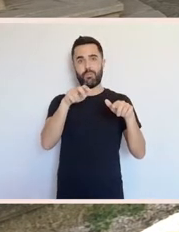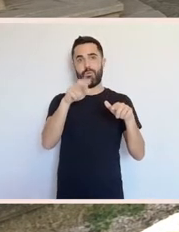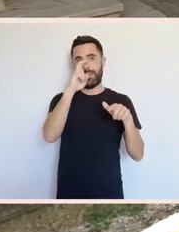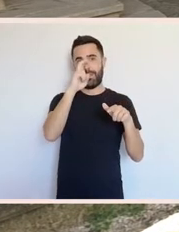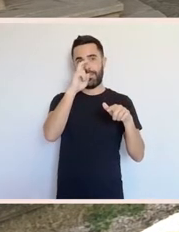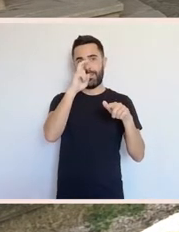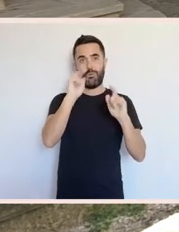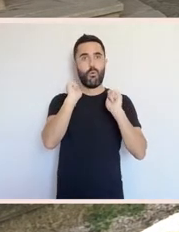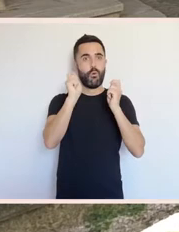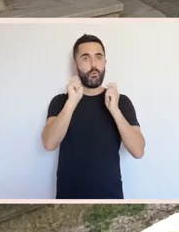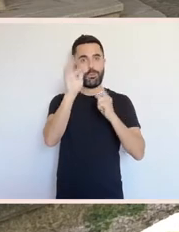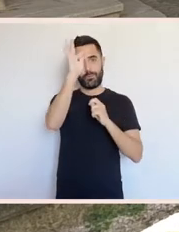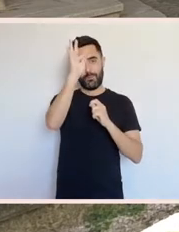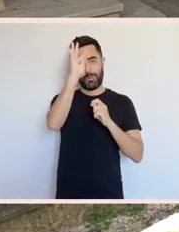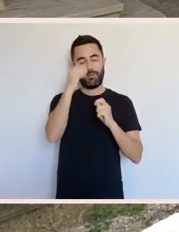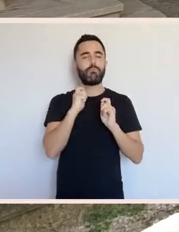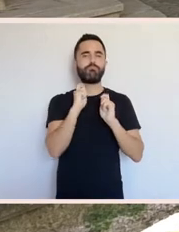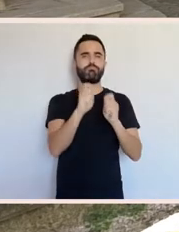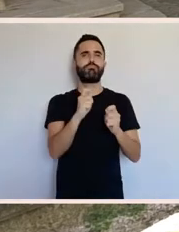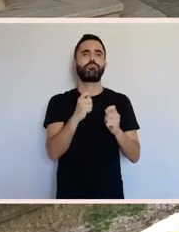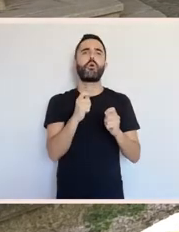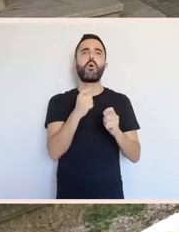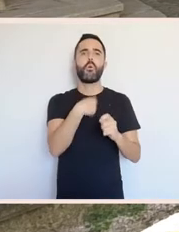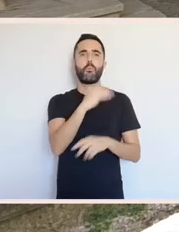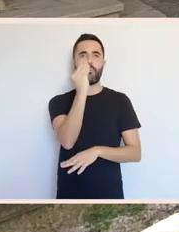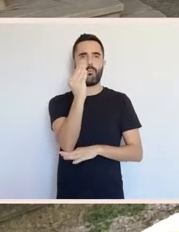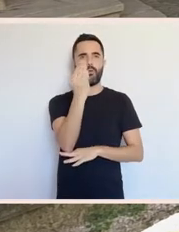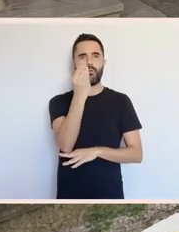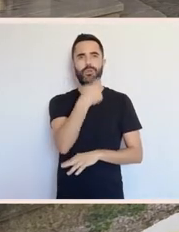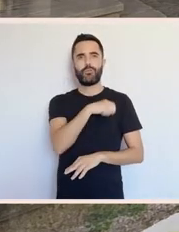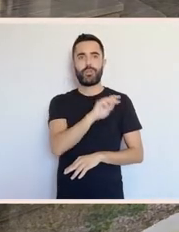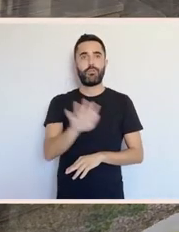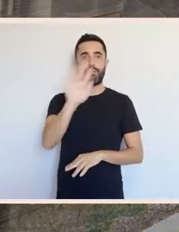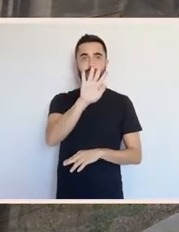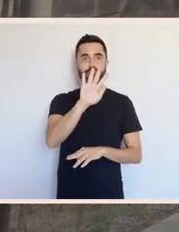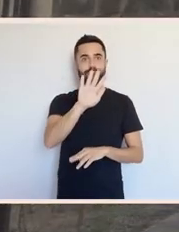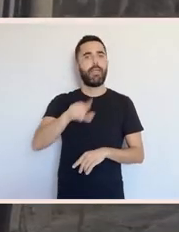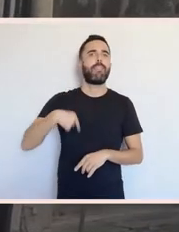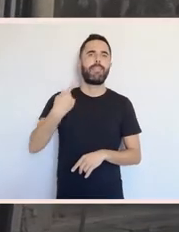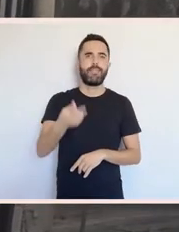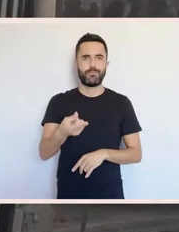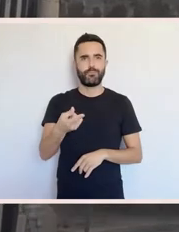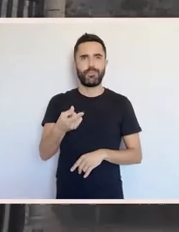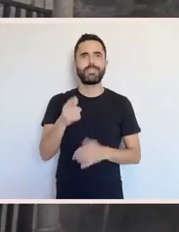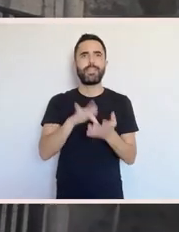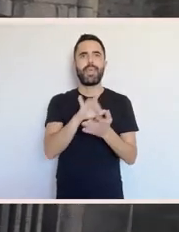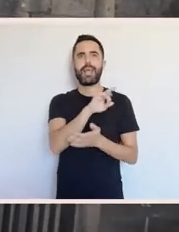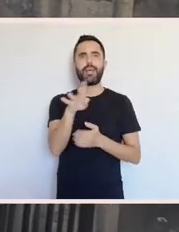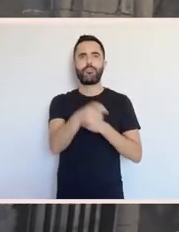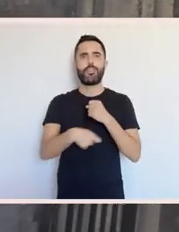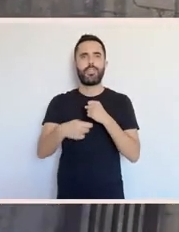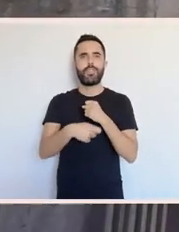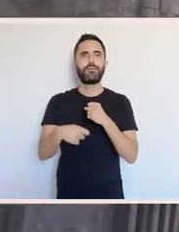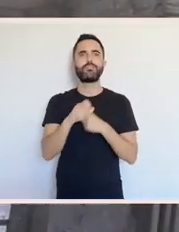raíña rexente María Cristina de Habsburgo firmou na cidade de San Sebastián a lei pola cal as ruínas de San